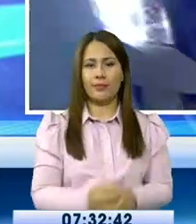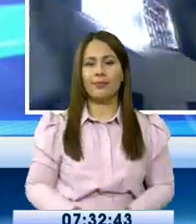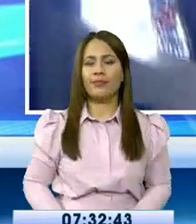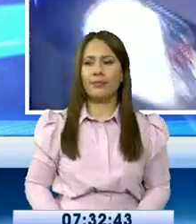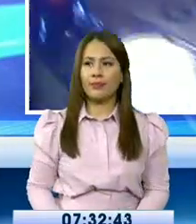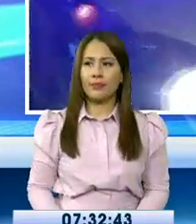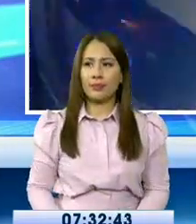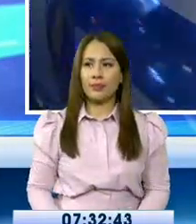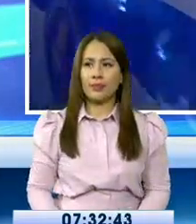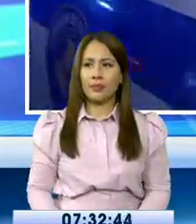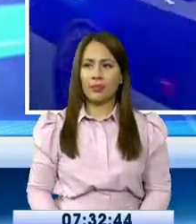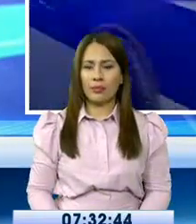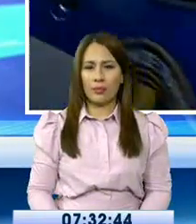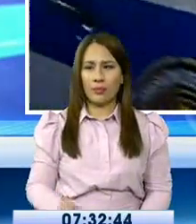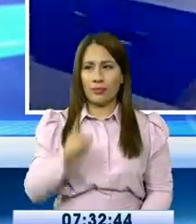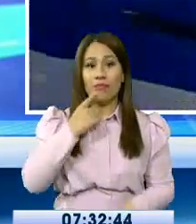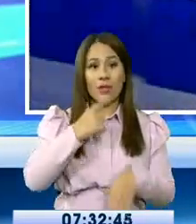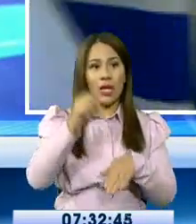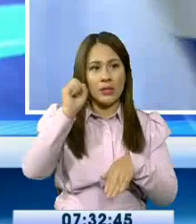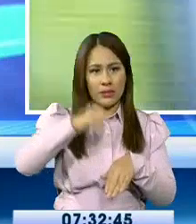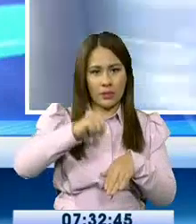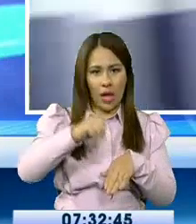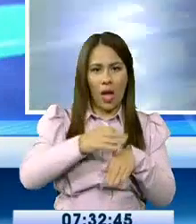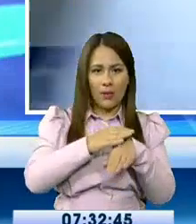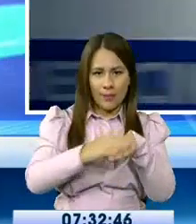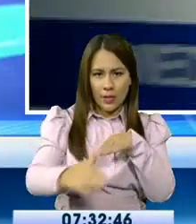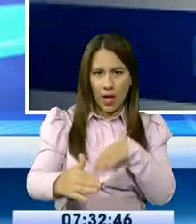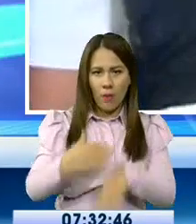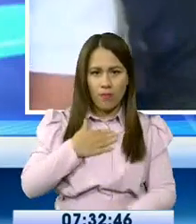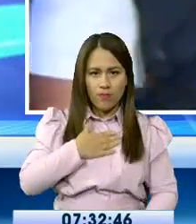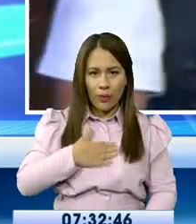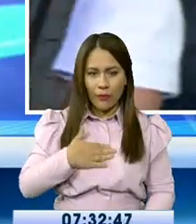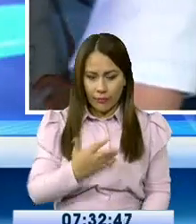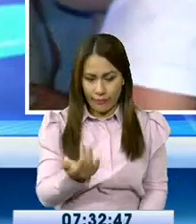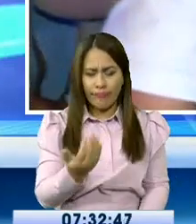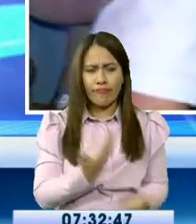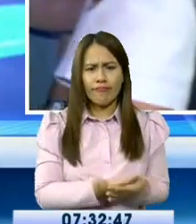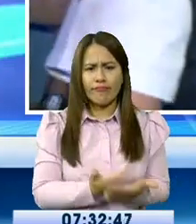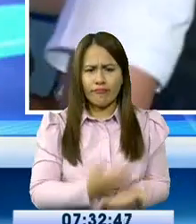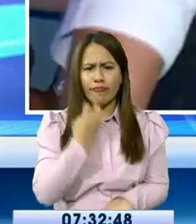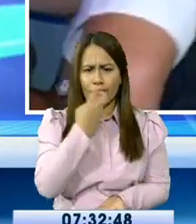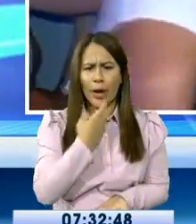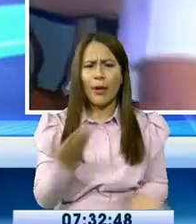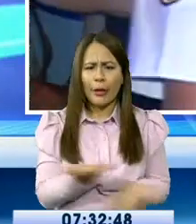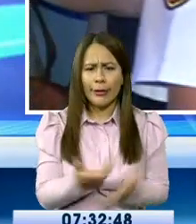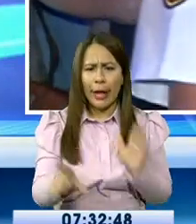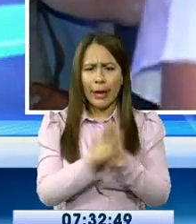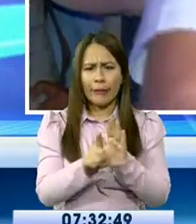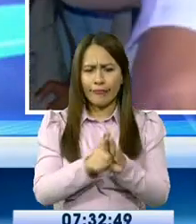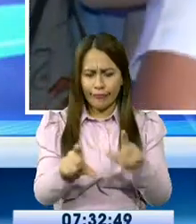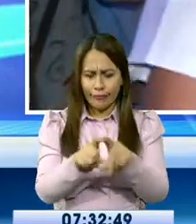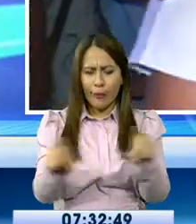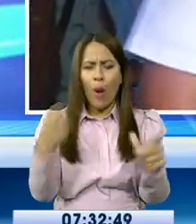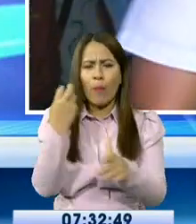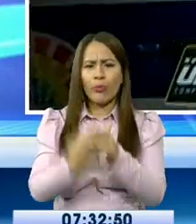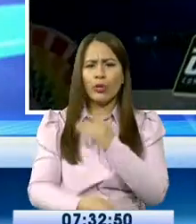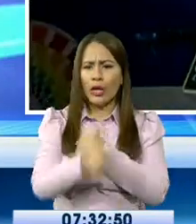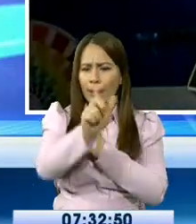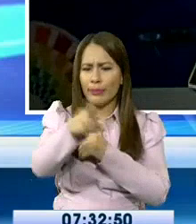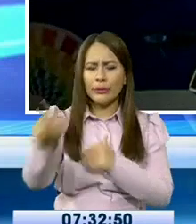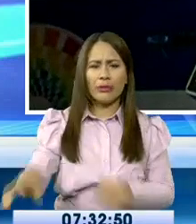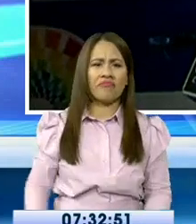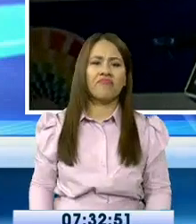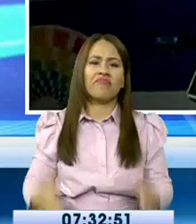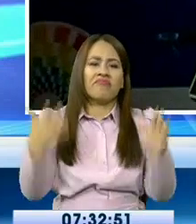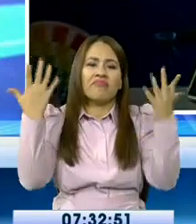sí los... No los estoy desafiando. Pero sí los emplazamos a que nos demuestren que lo que dicen, ¿verdad?, en esa entrevista, ¿es